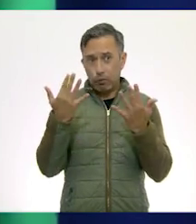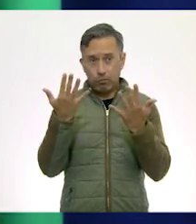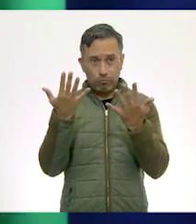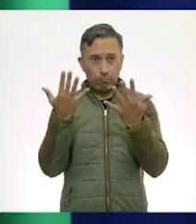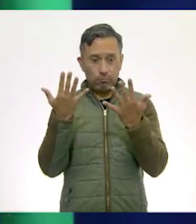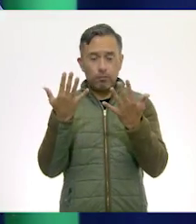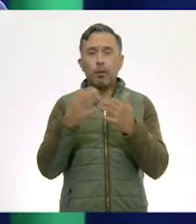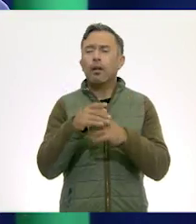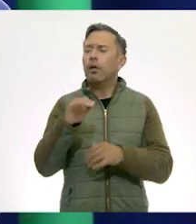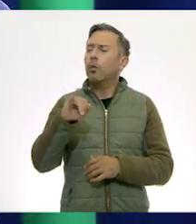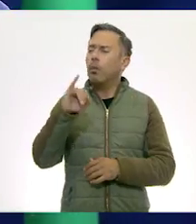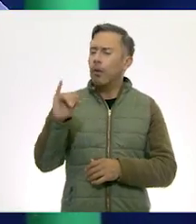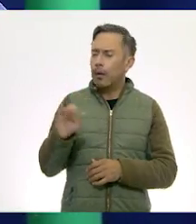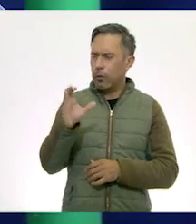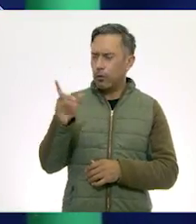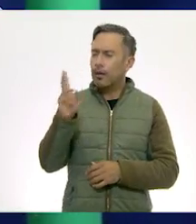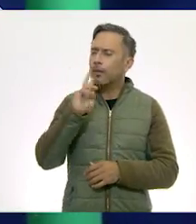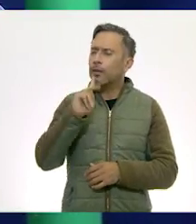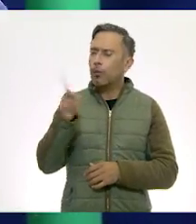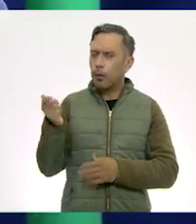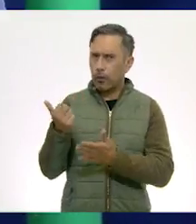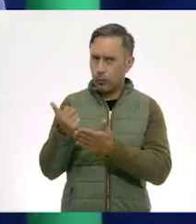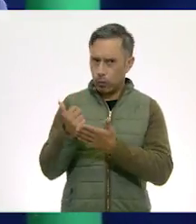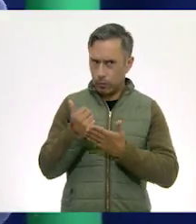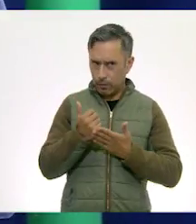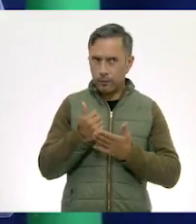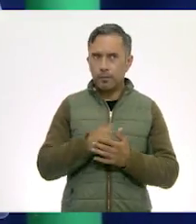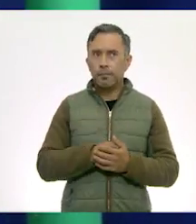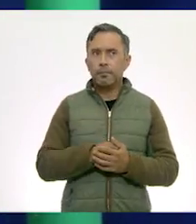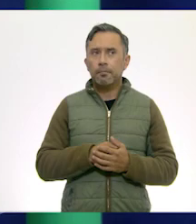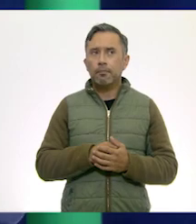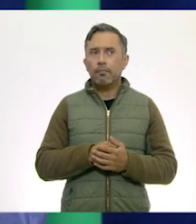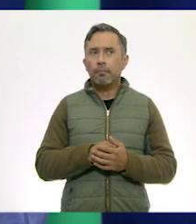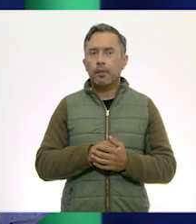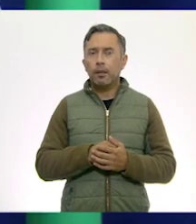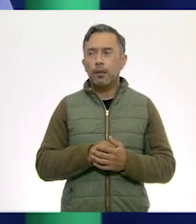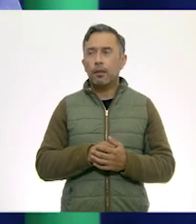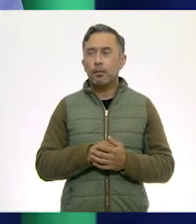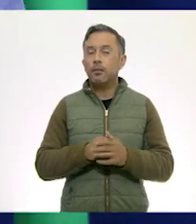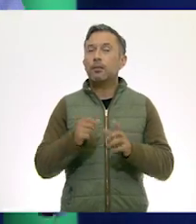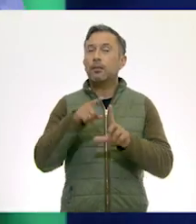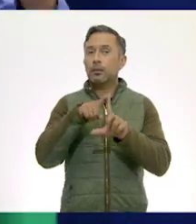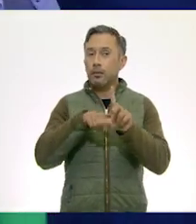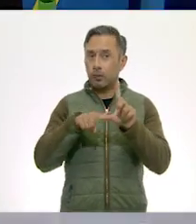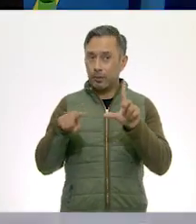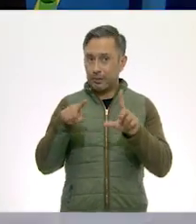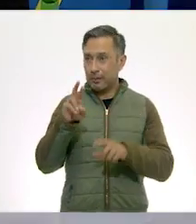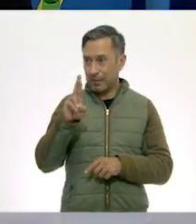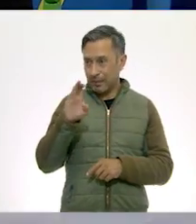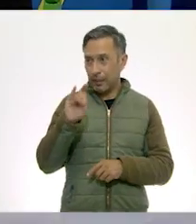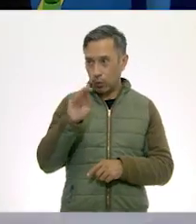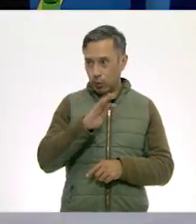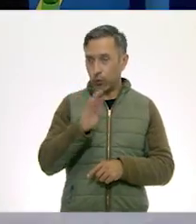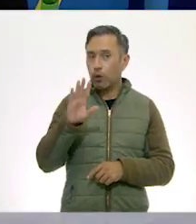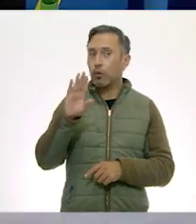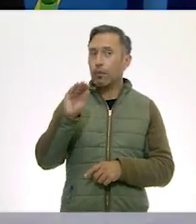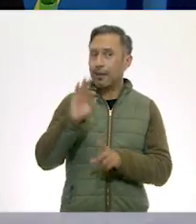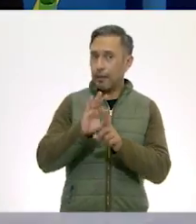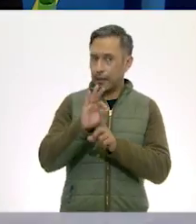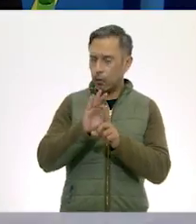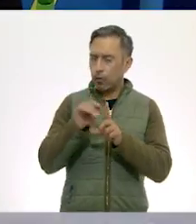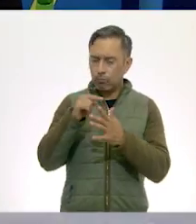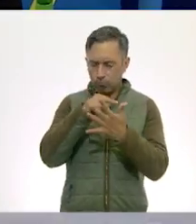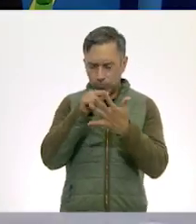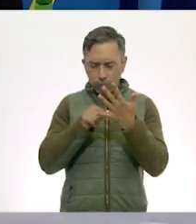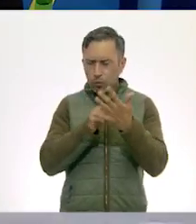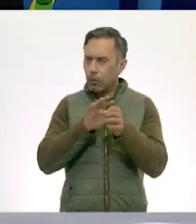ver, Juan Carlos, ayúdame a formar un ángulo recto que mida Recto. 90 grados. Yo